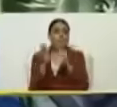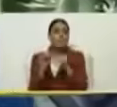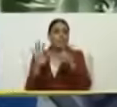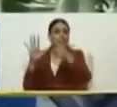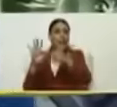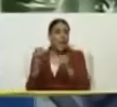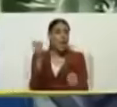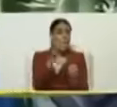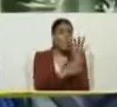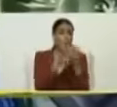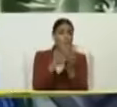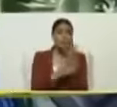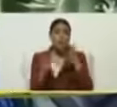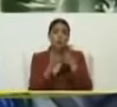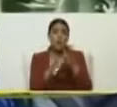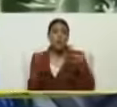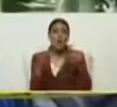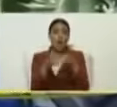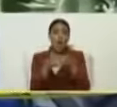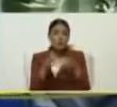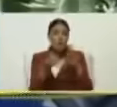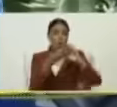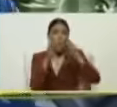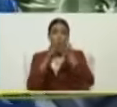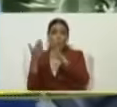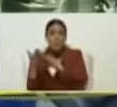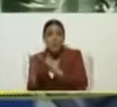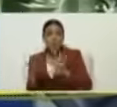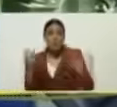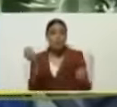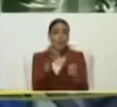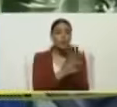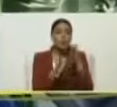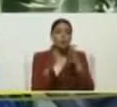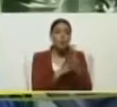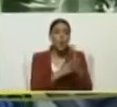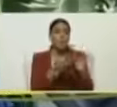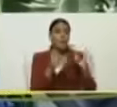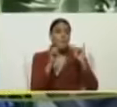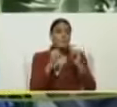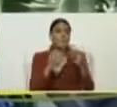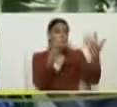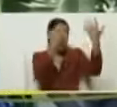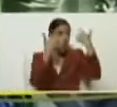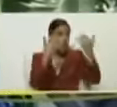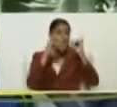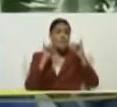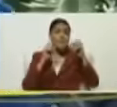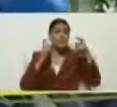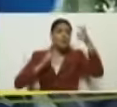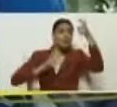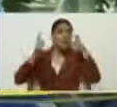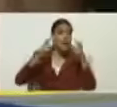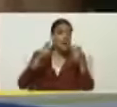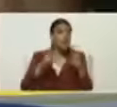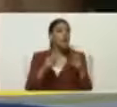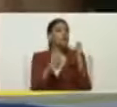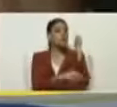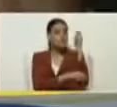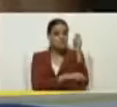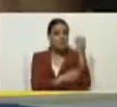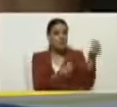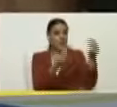comunales, cuando se fundaron las comunas, cuando recibimos la orientación del comandante presidente Hugo Chávez de ir a la construcción